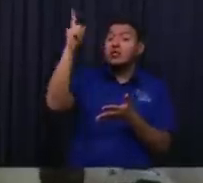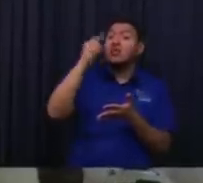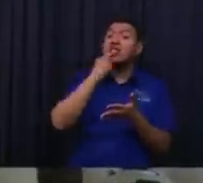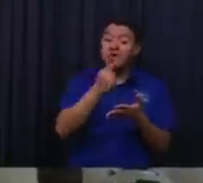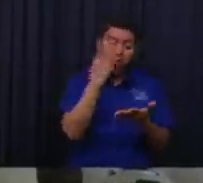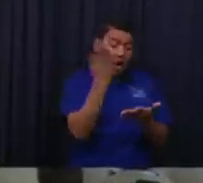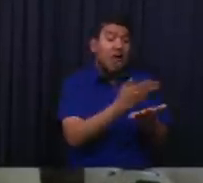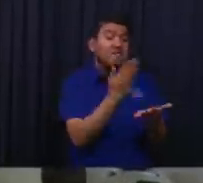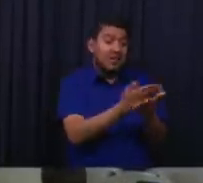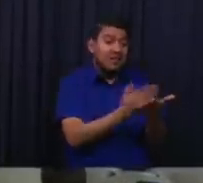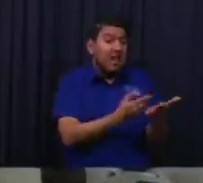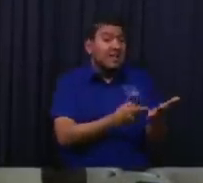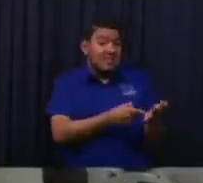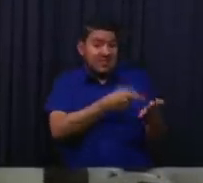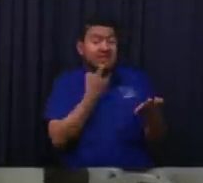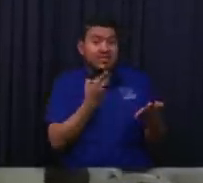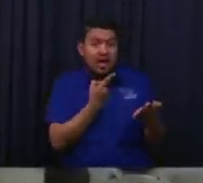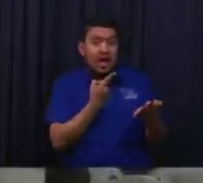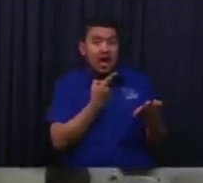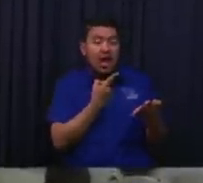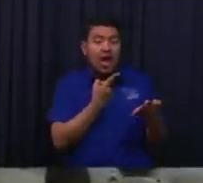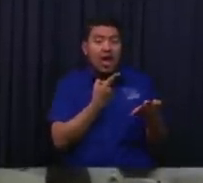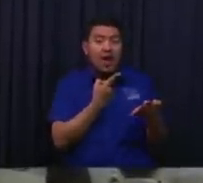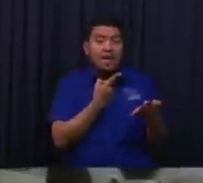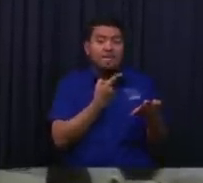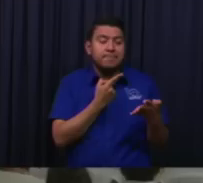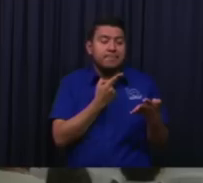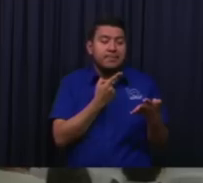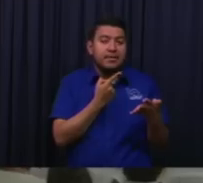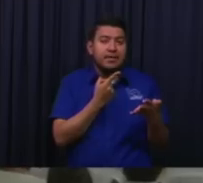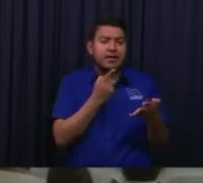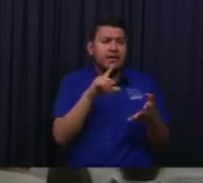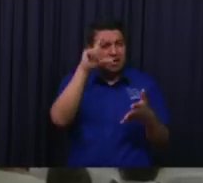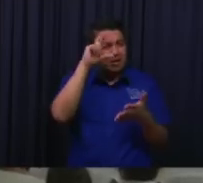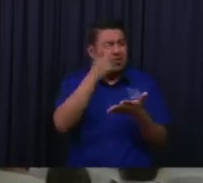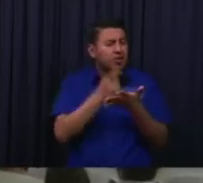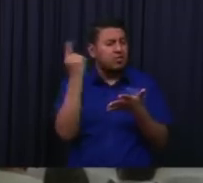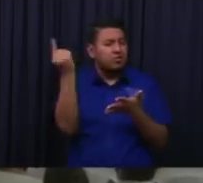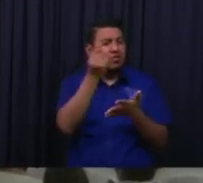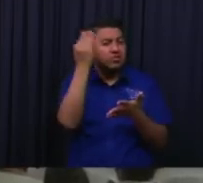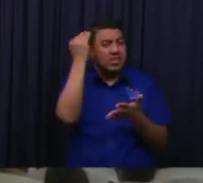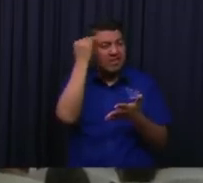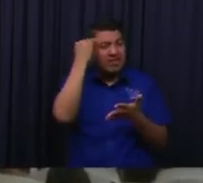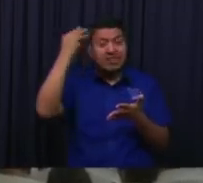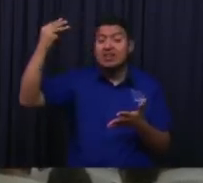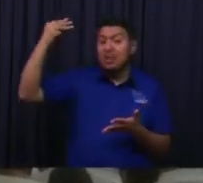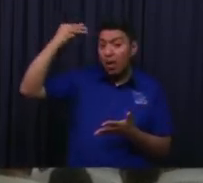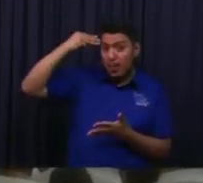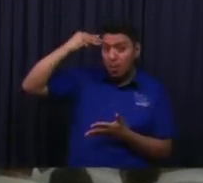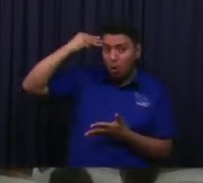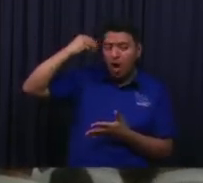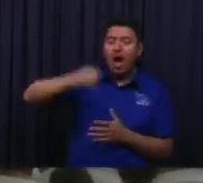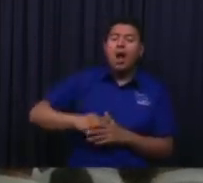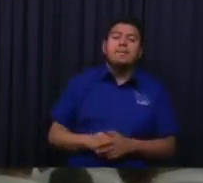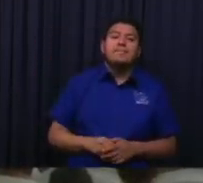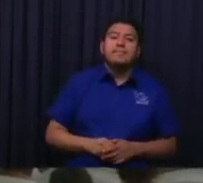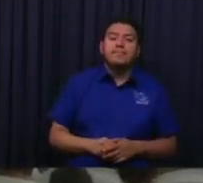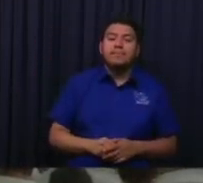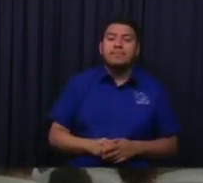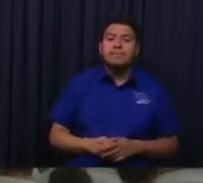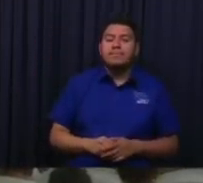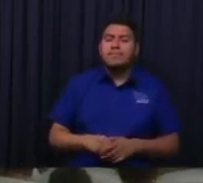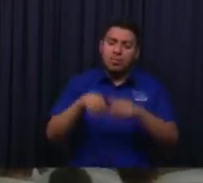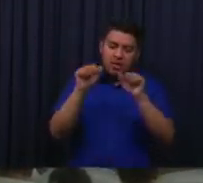11:25, este texto que nos lo deberíamos de saber de memoria, pero si no, igual lo tenemos ahí en la